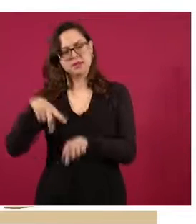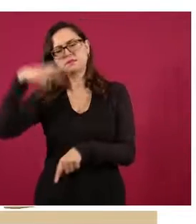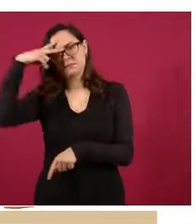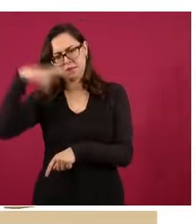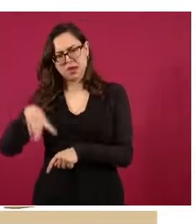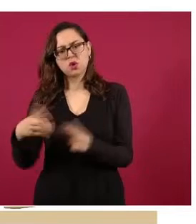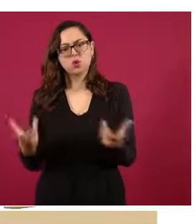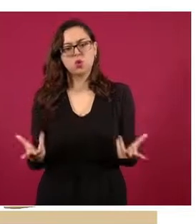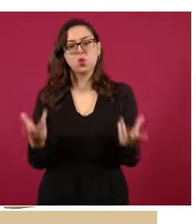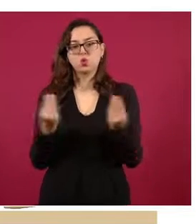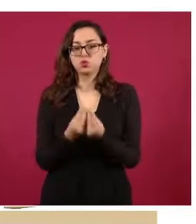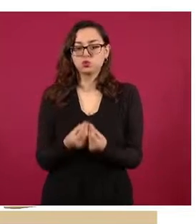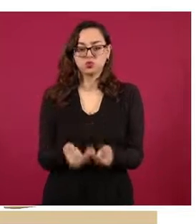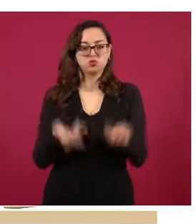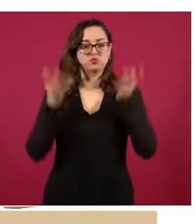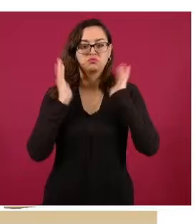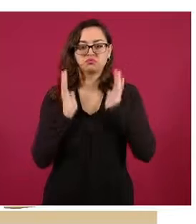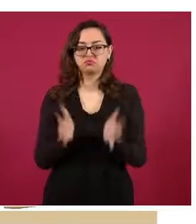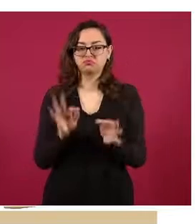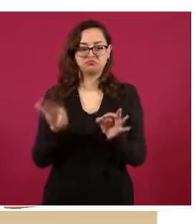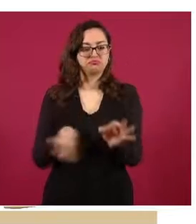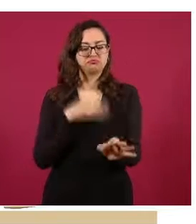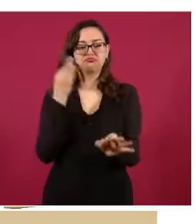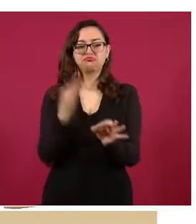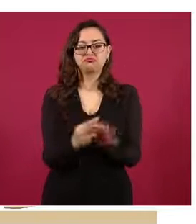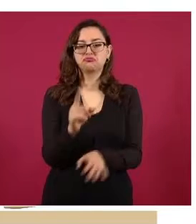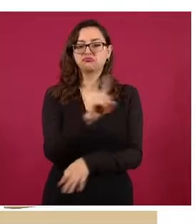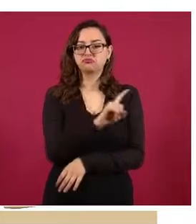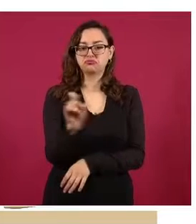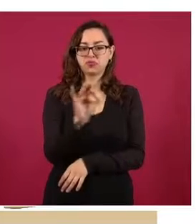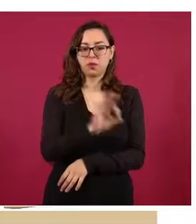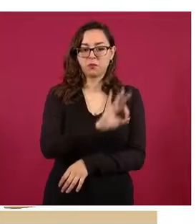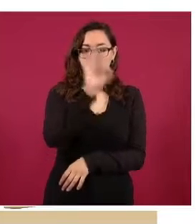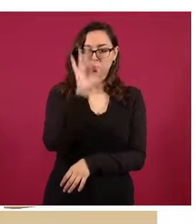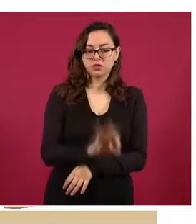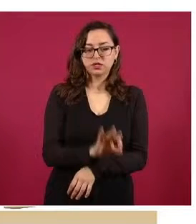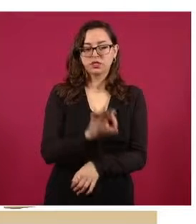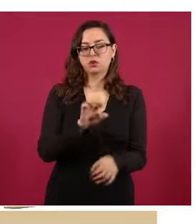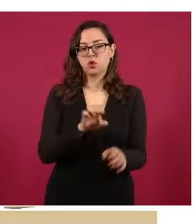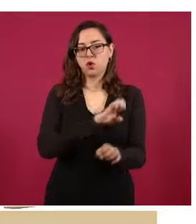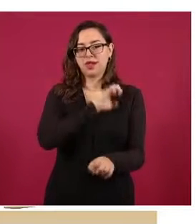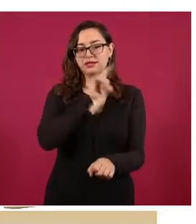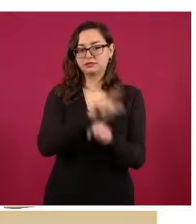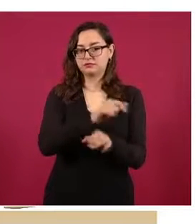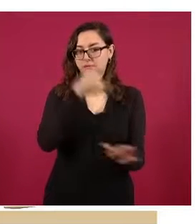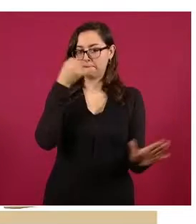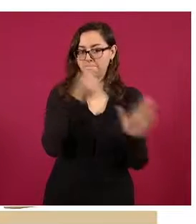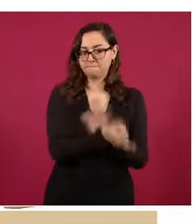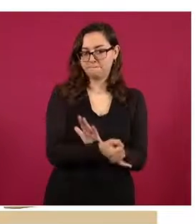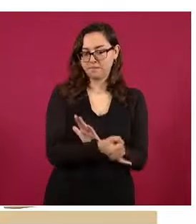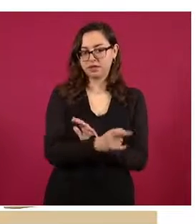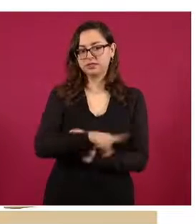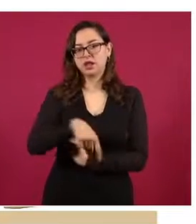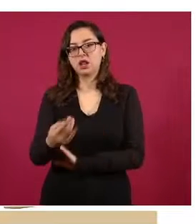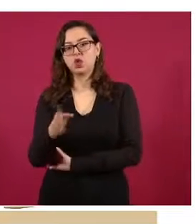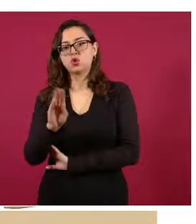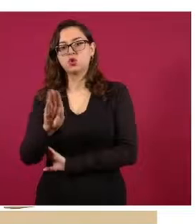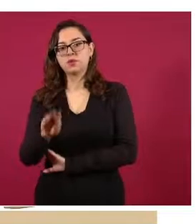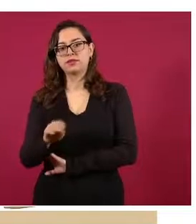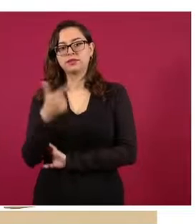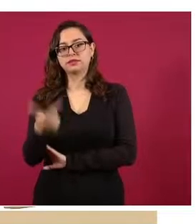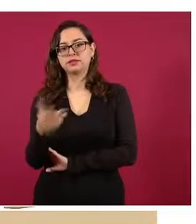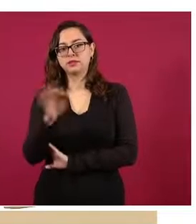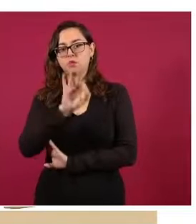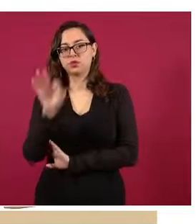país, de 100% en médicos especialistas y 97% en médicos generales y personal de